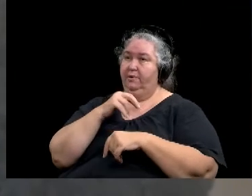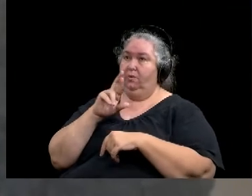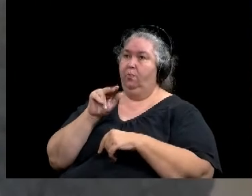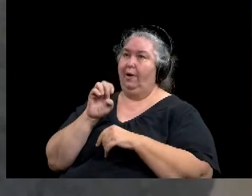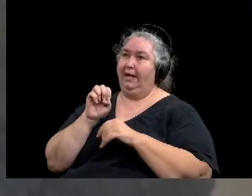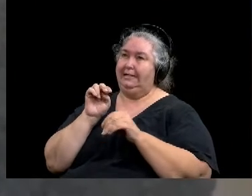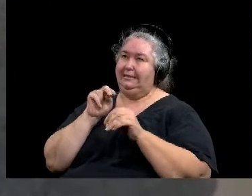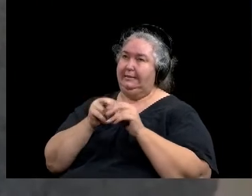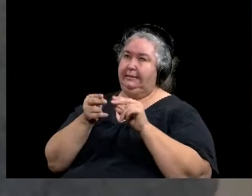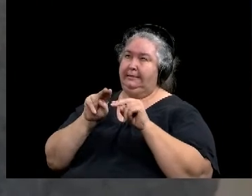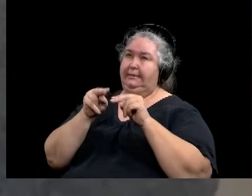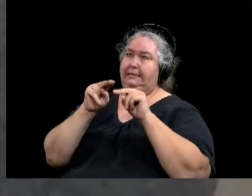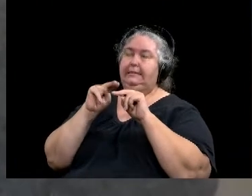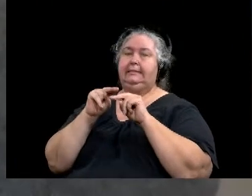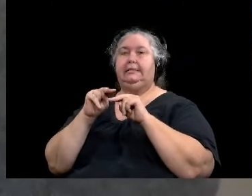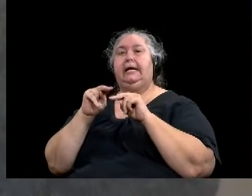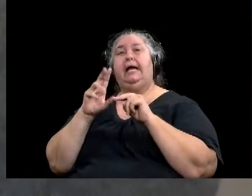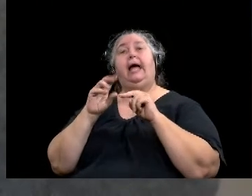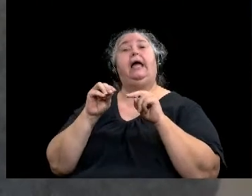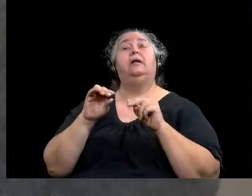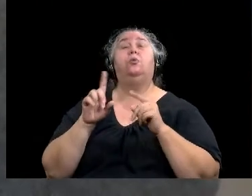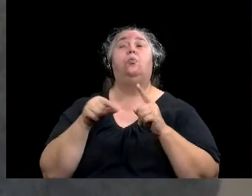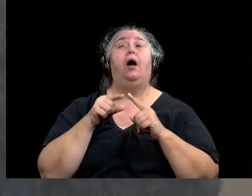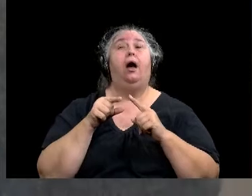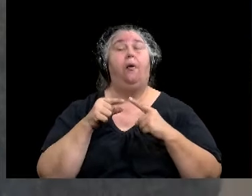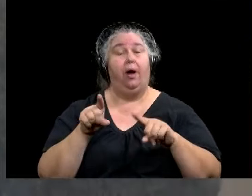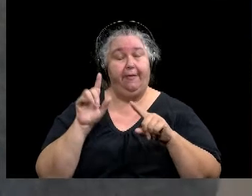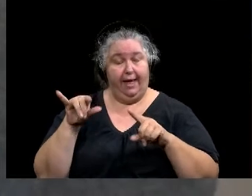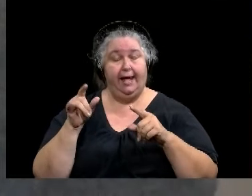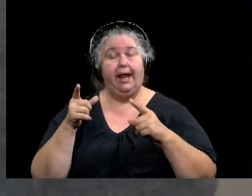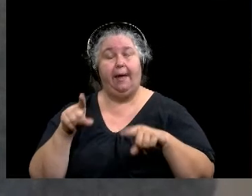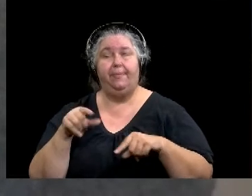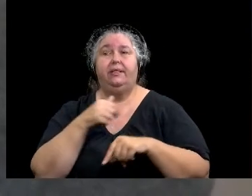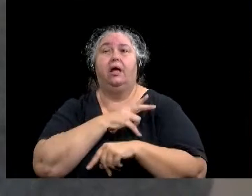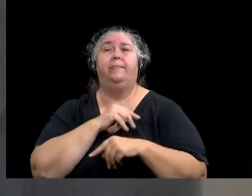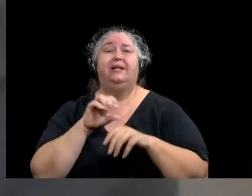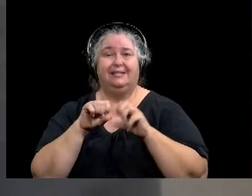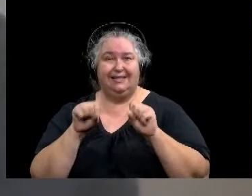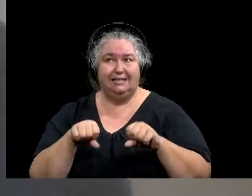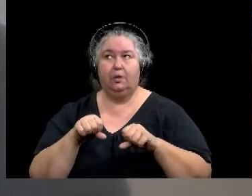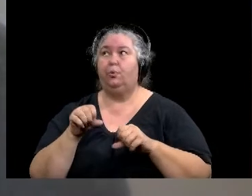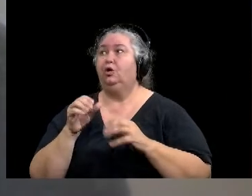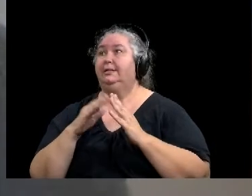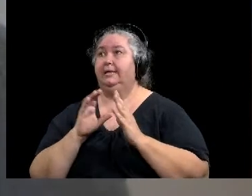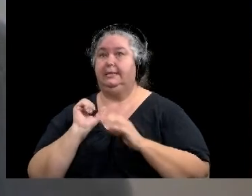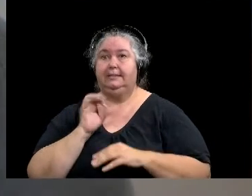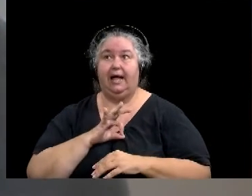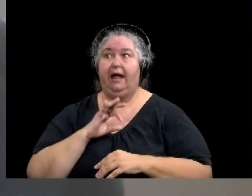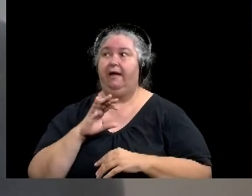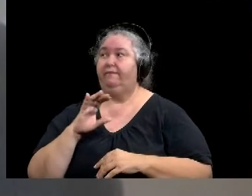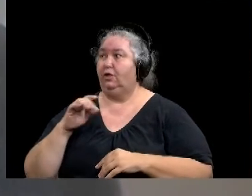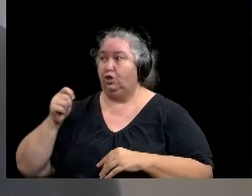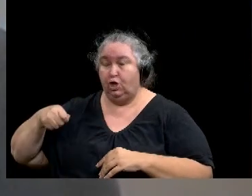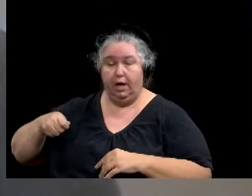como quiera los números empiezan a se siguen escalando nuestra